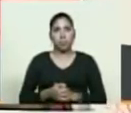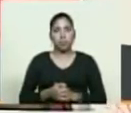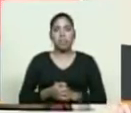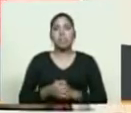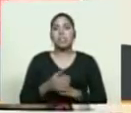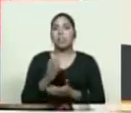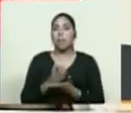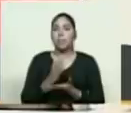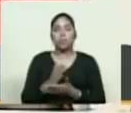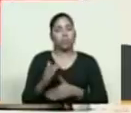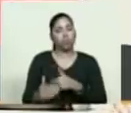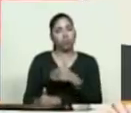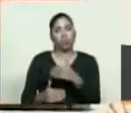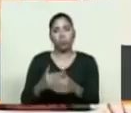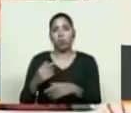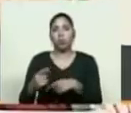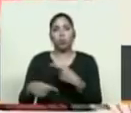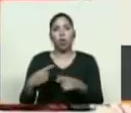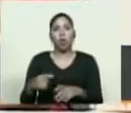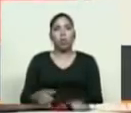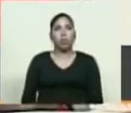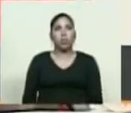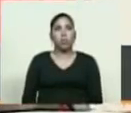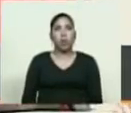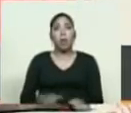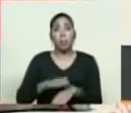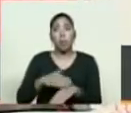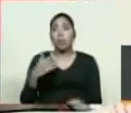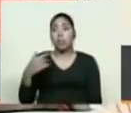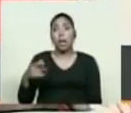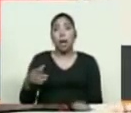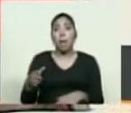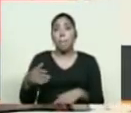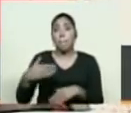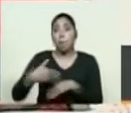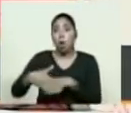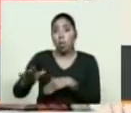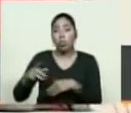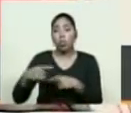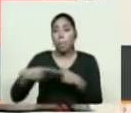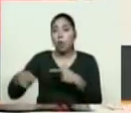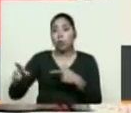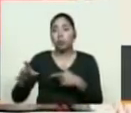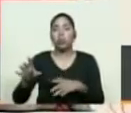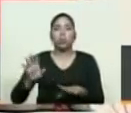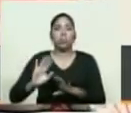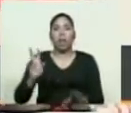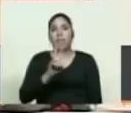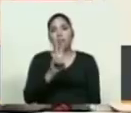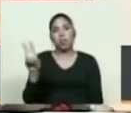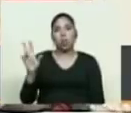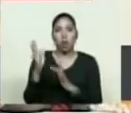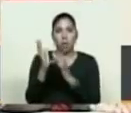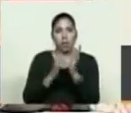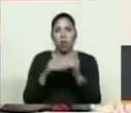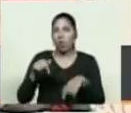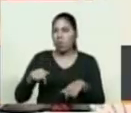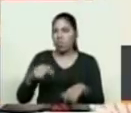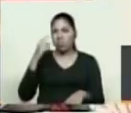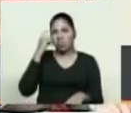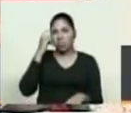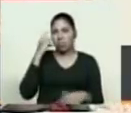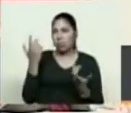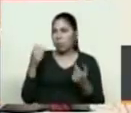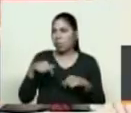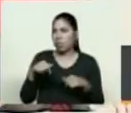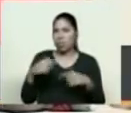constante, sin descanso. ¿De cara a qué? Un 22 de abril que ya viene 22 de abril, hoy es, ¿ya